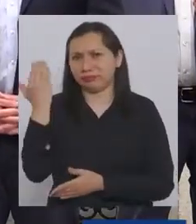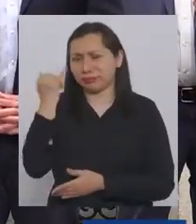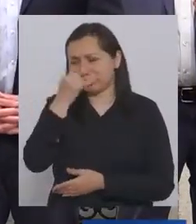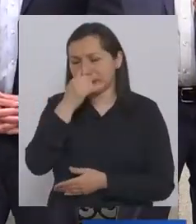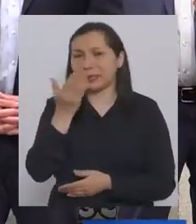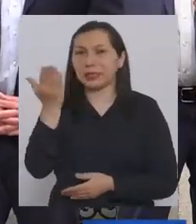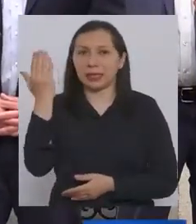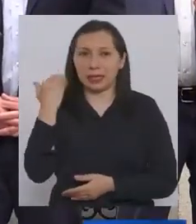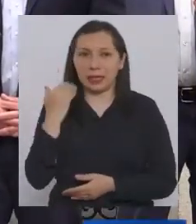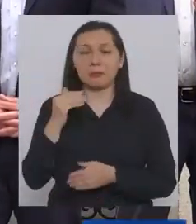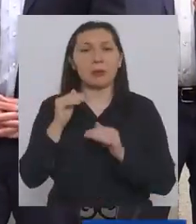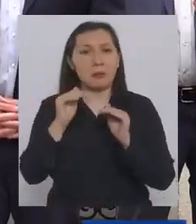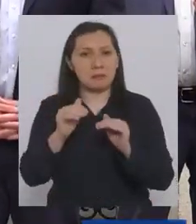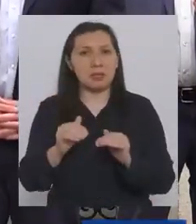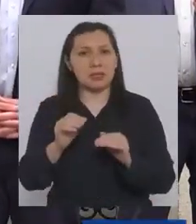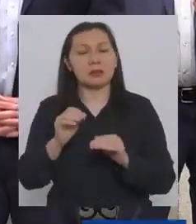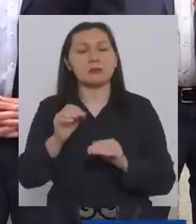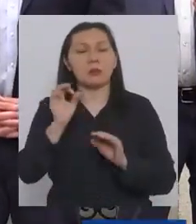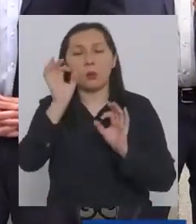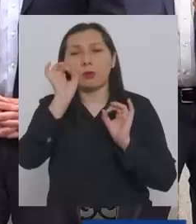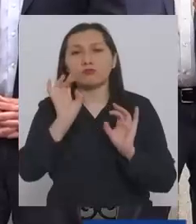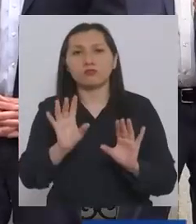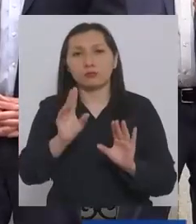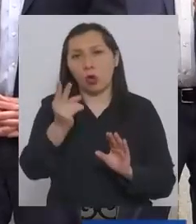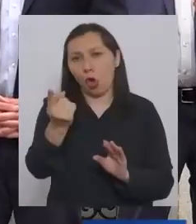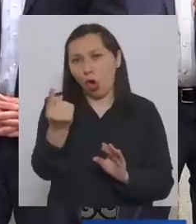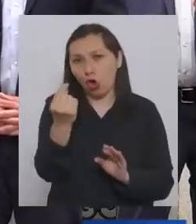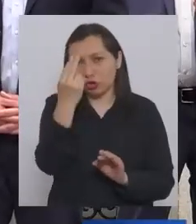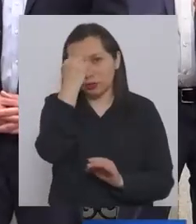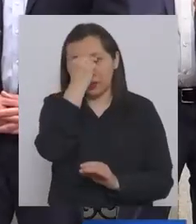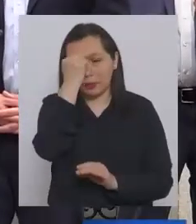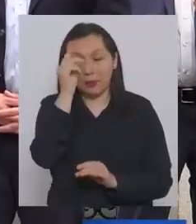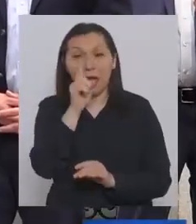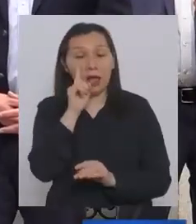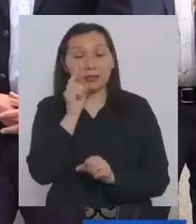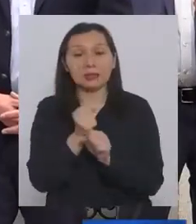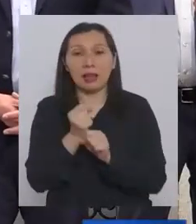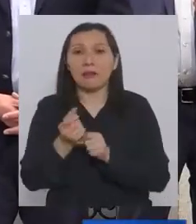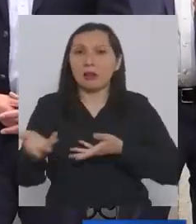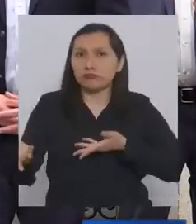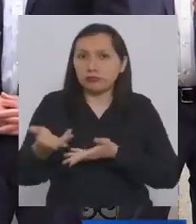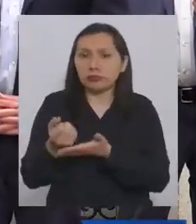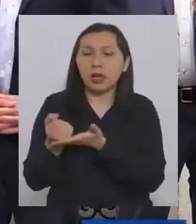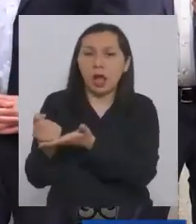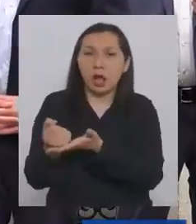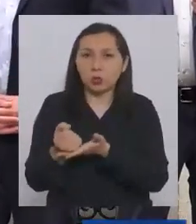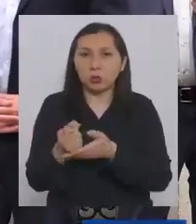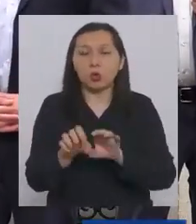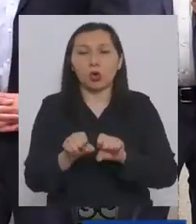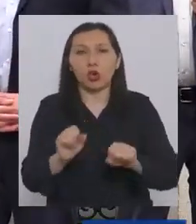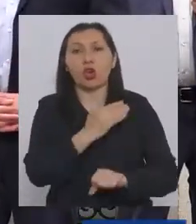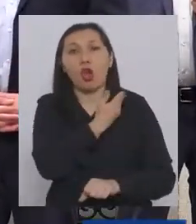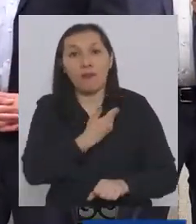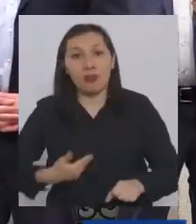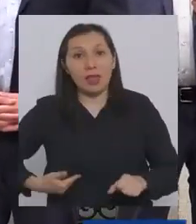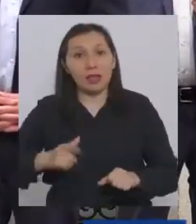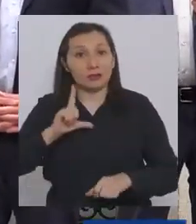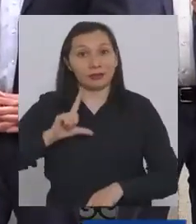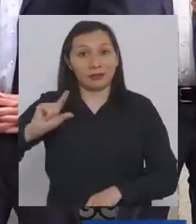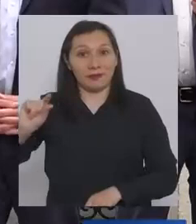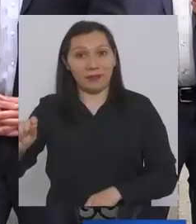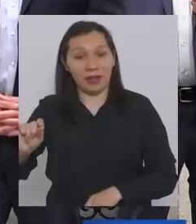tiempo para el mismo acto del 11 de marzo. De hecho, ha sido un trabajo colaborativo y coordinado con el gobierno